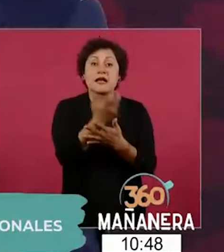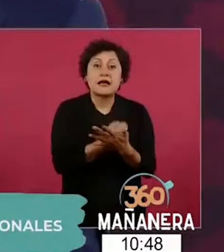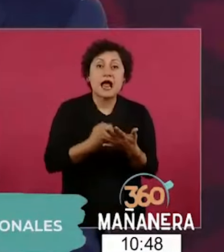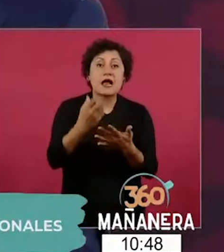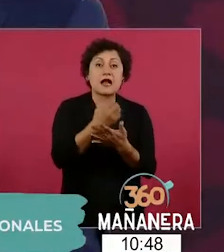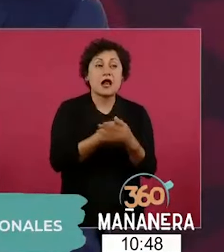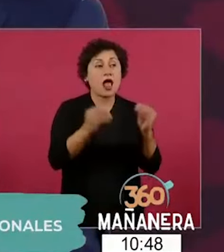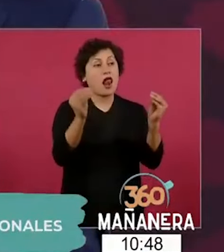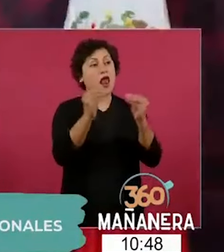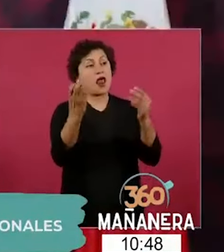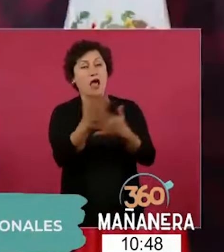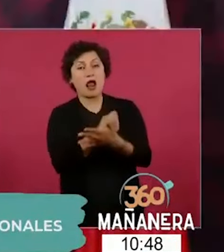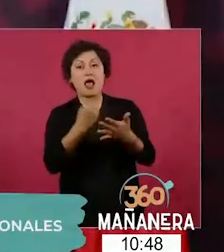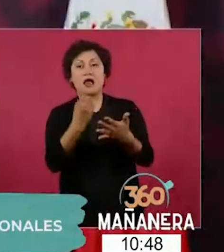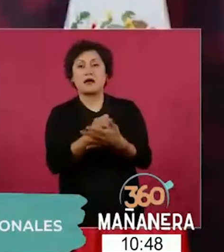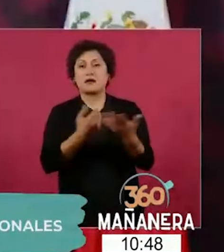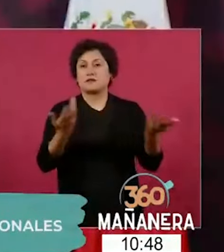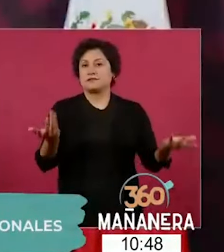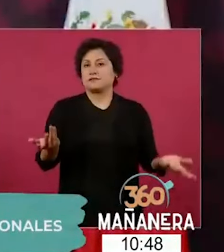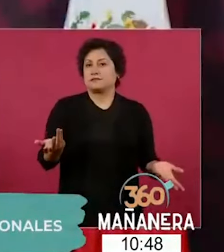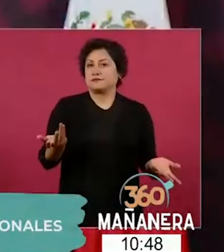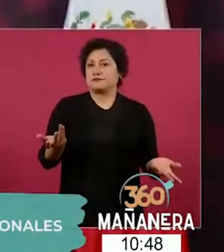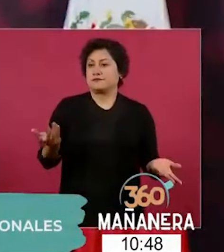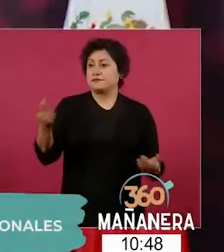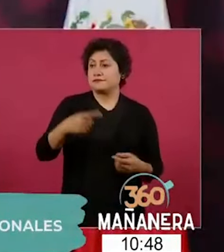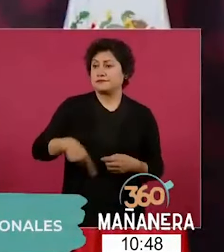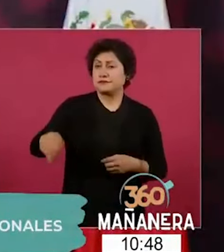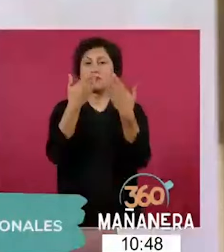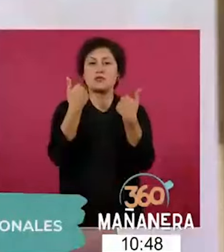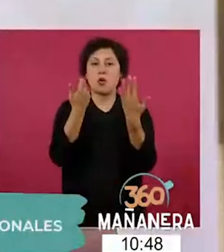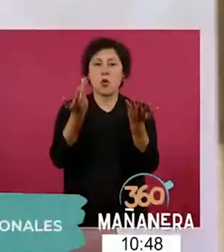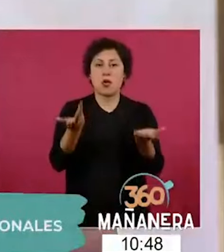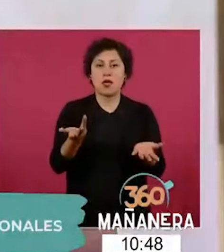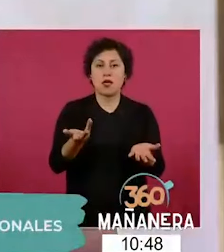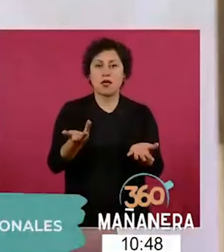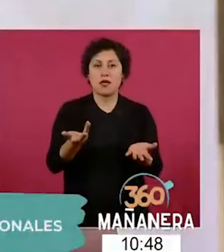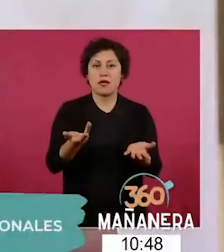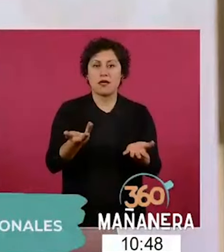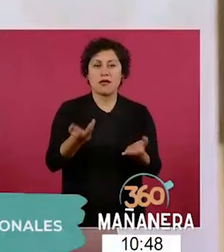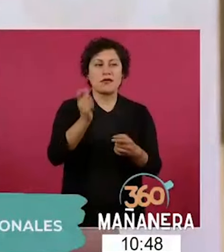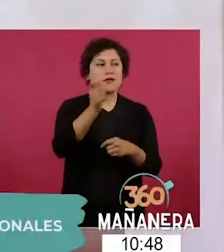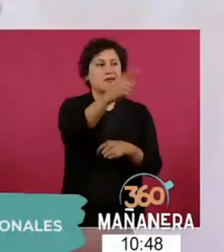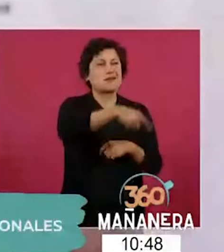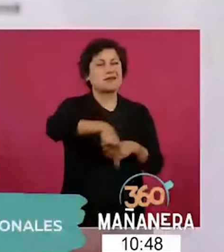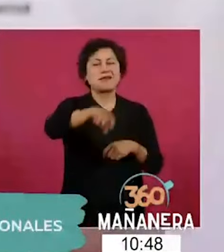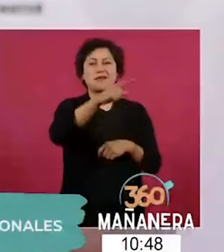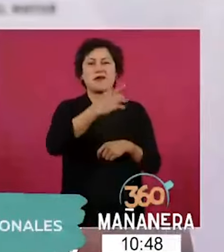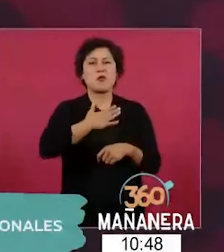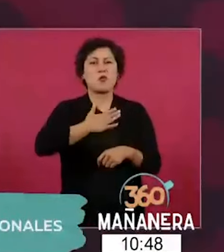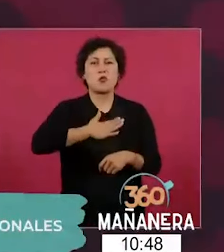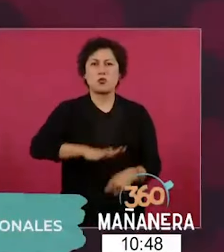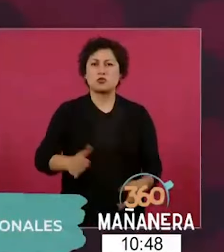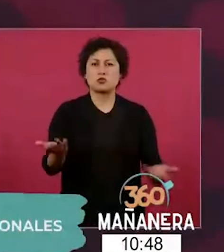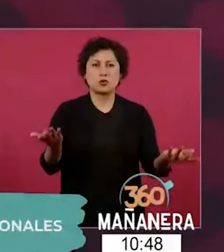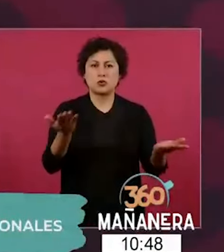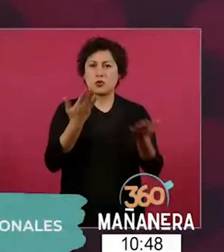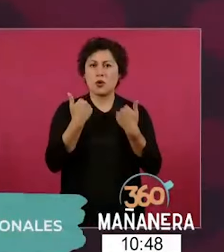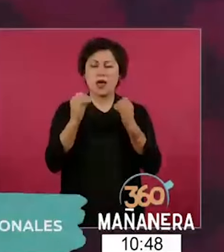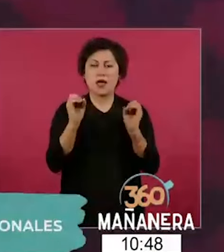así si todo es puro moche entonces necesitamos cambiar